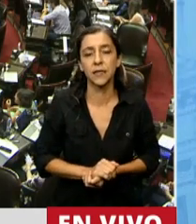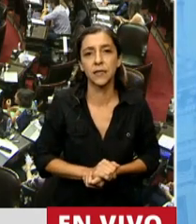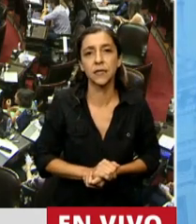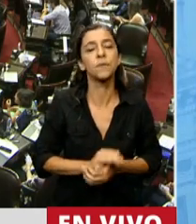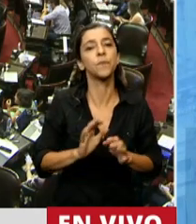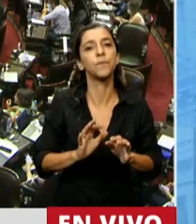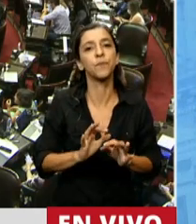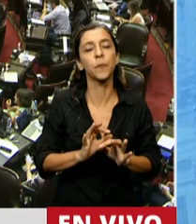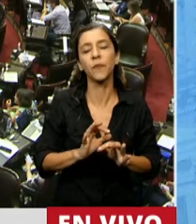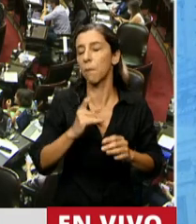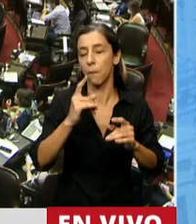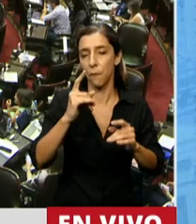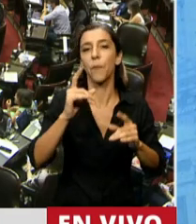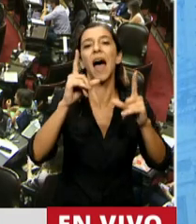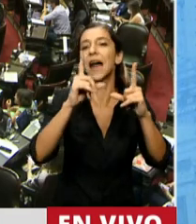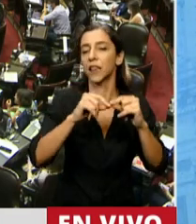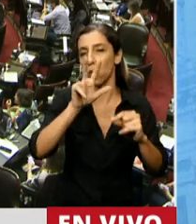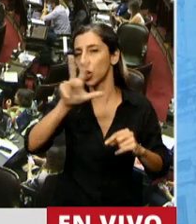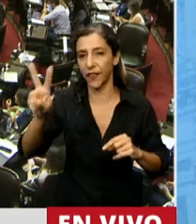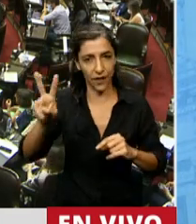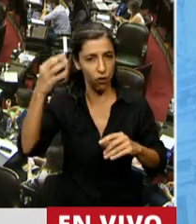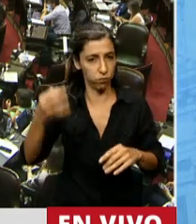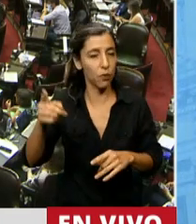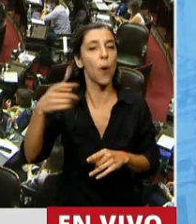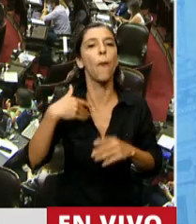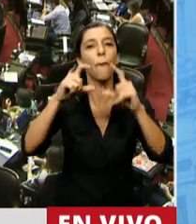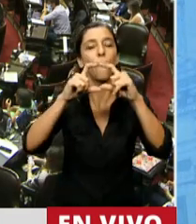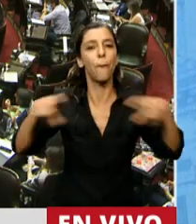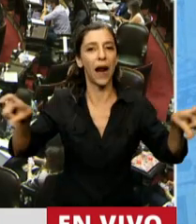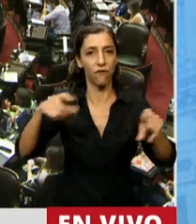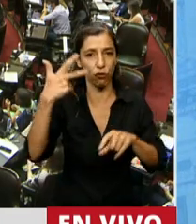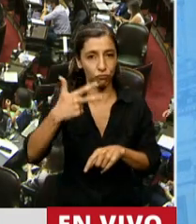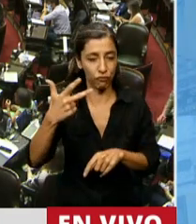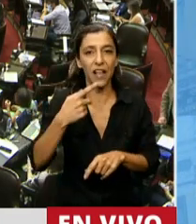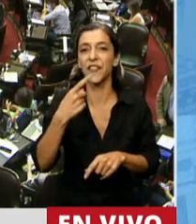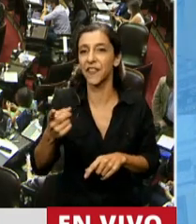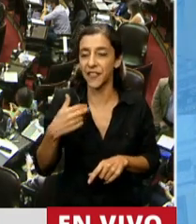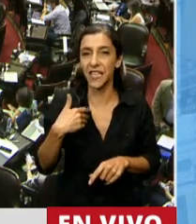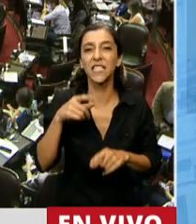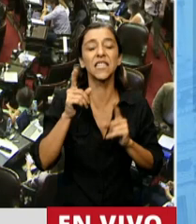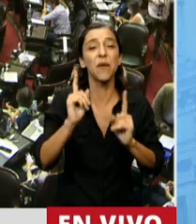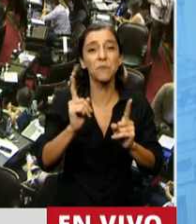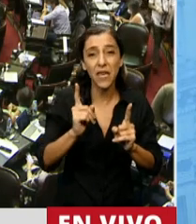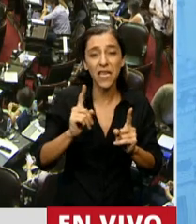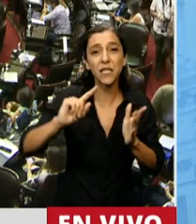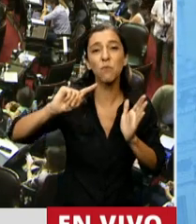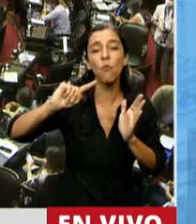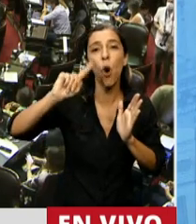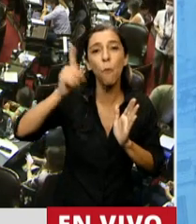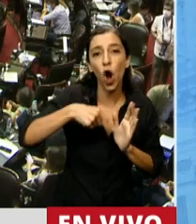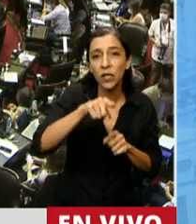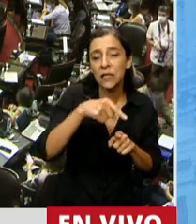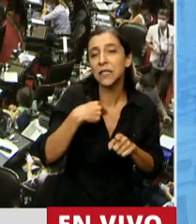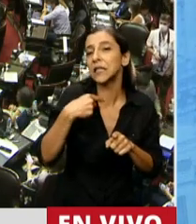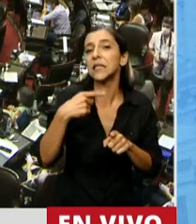en el párrafo tercero del artículo 32, donde pido que en ningún caso la aplicación de dicho índice podrá producir